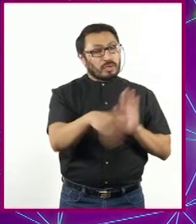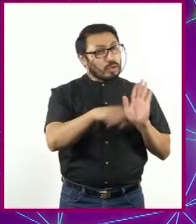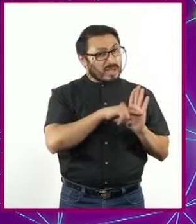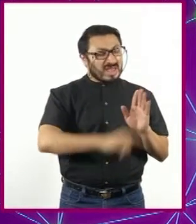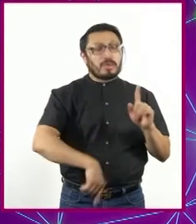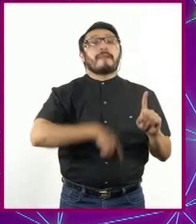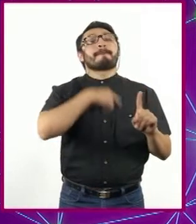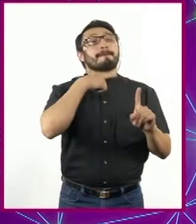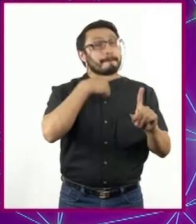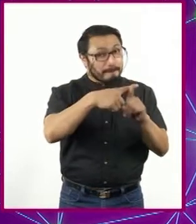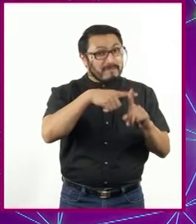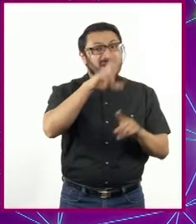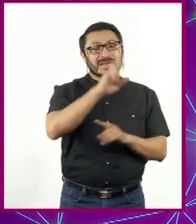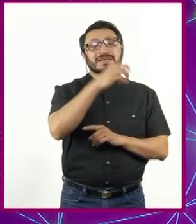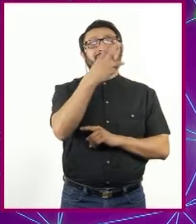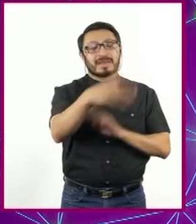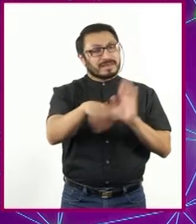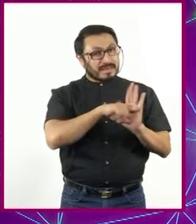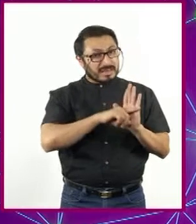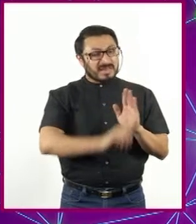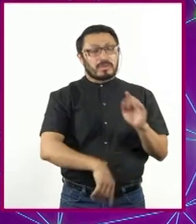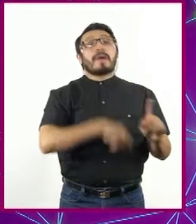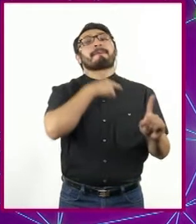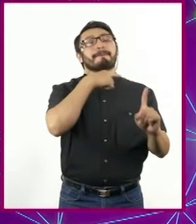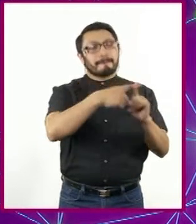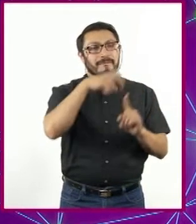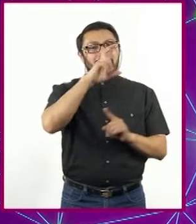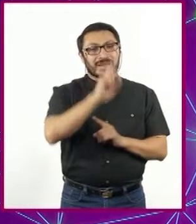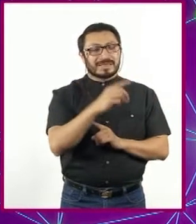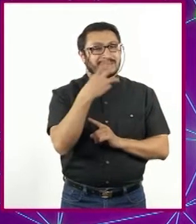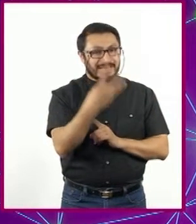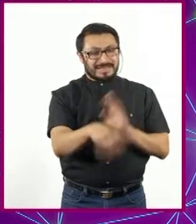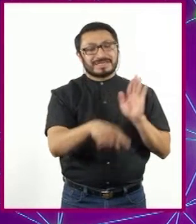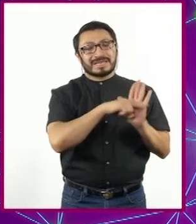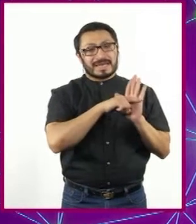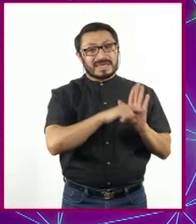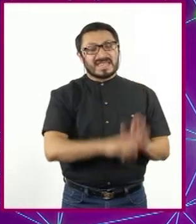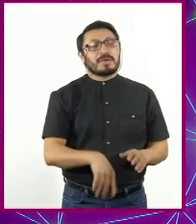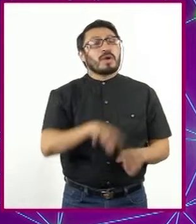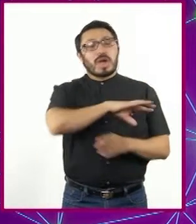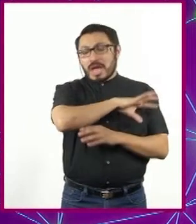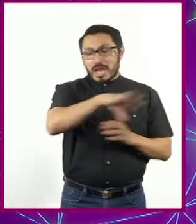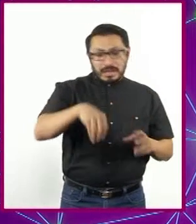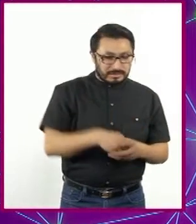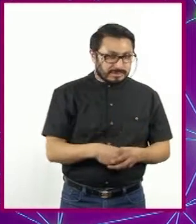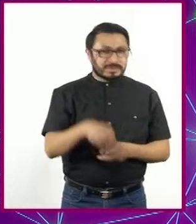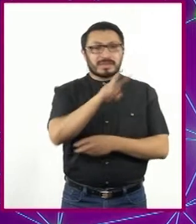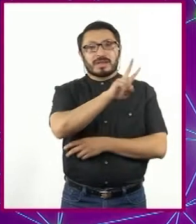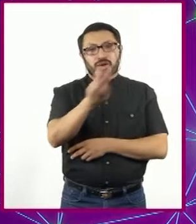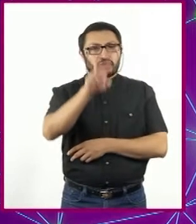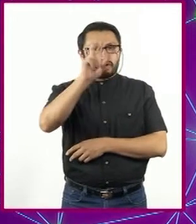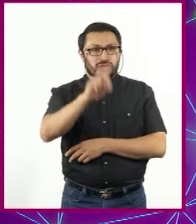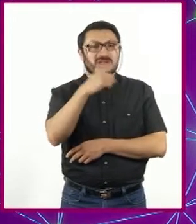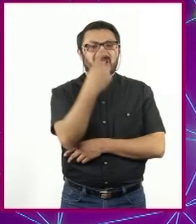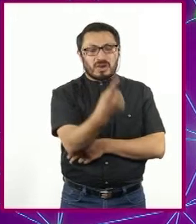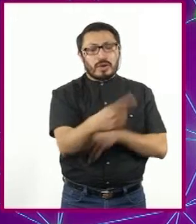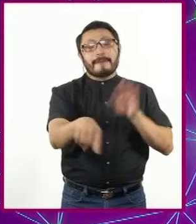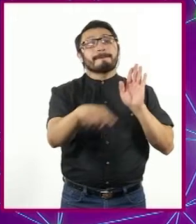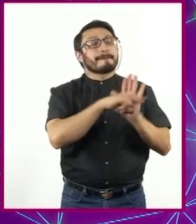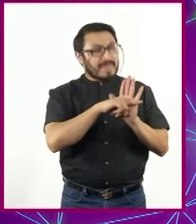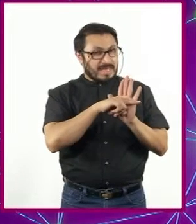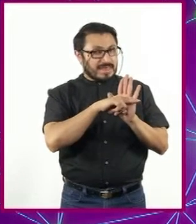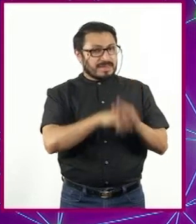negativo más 33 negativo más 33 negativo es igual a 231